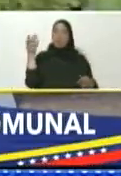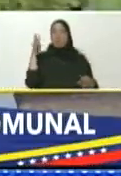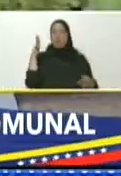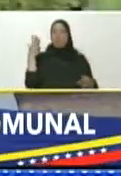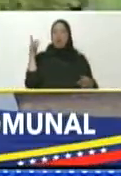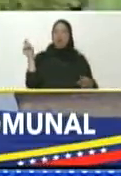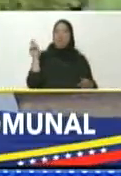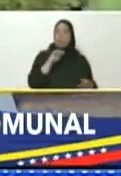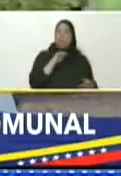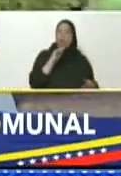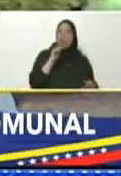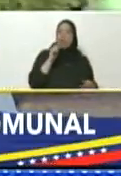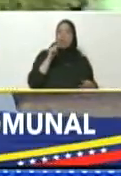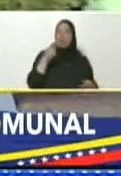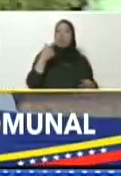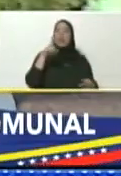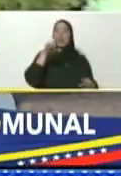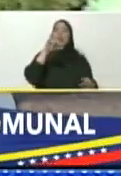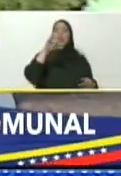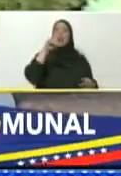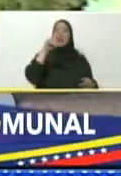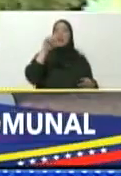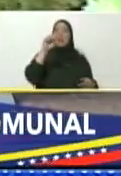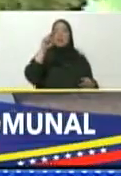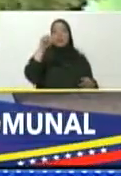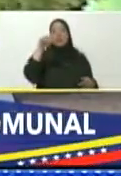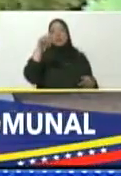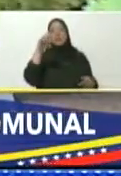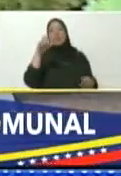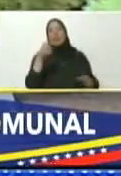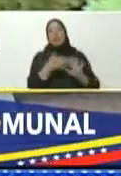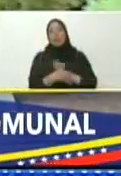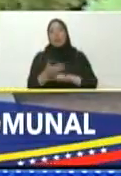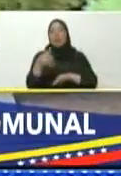bellísimo. Una cosa bella, el pueblo en las calles,